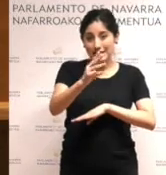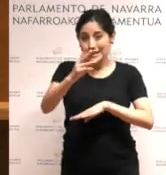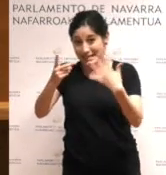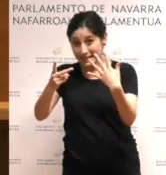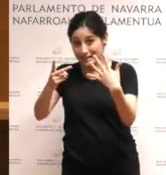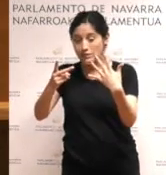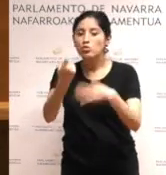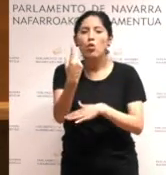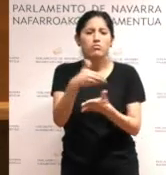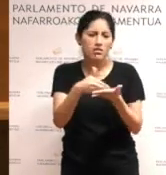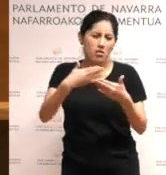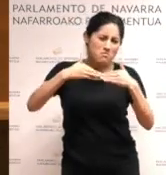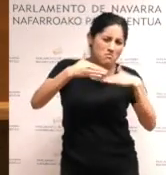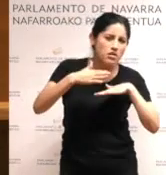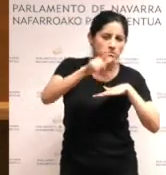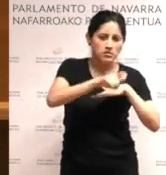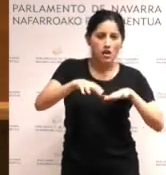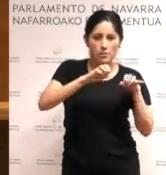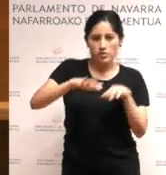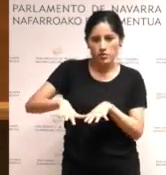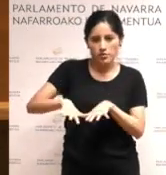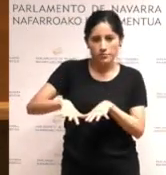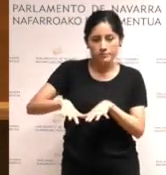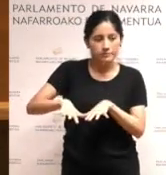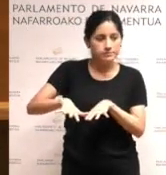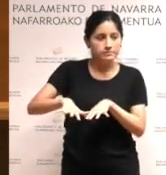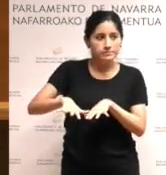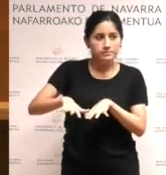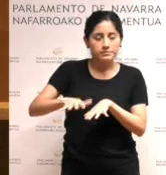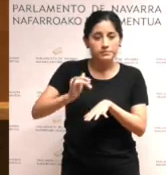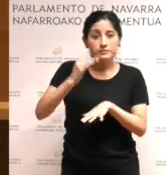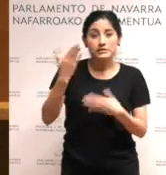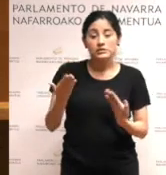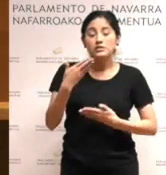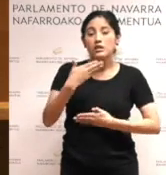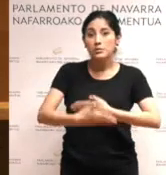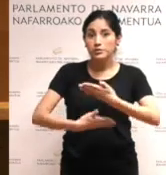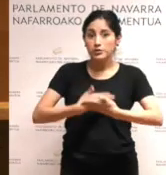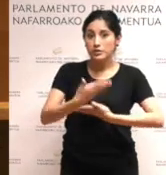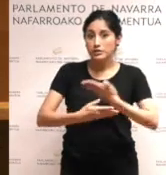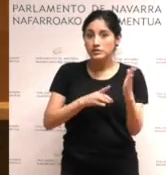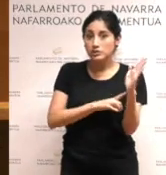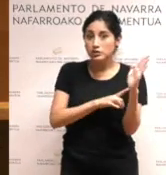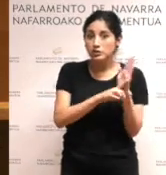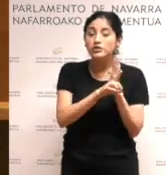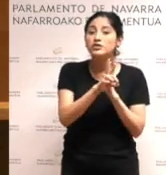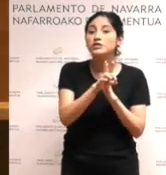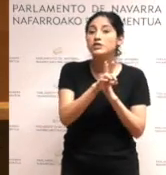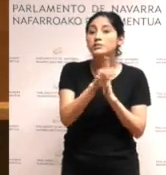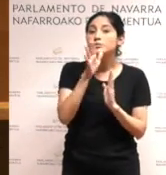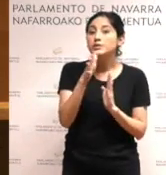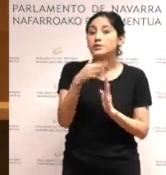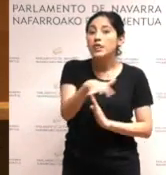de 1 millón, de 7,5 a 6,5. Aunque esa progresión, y en esa progresión desagregada por provincias,